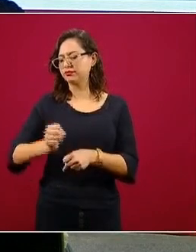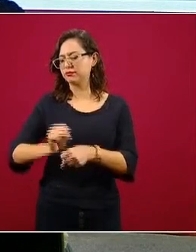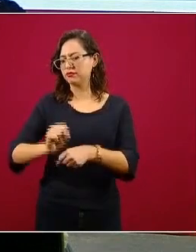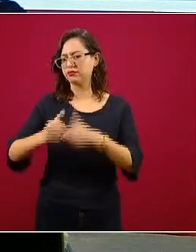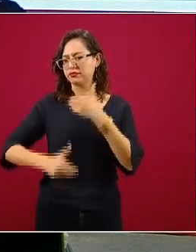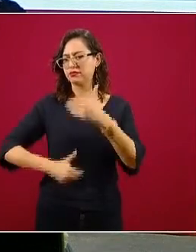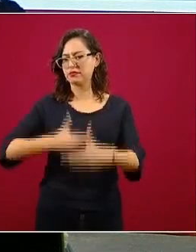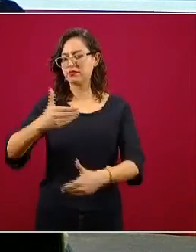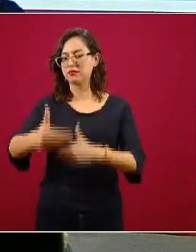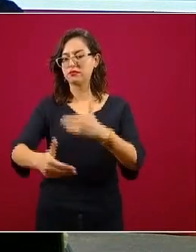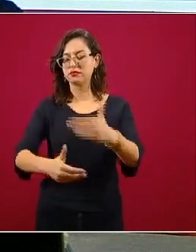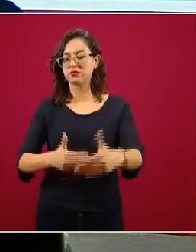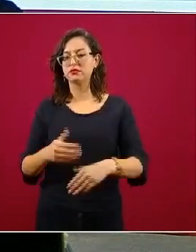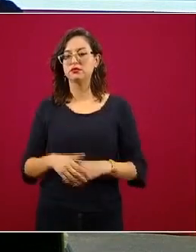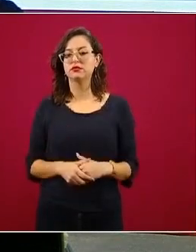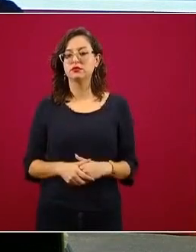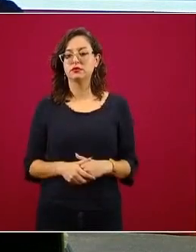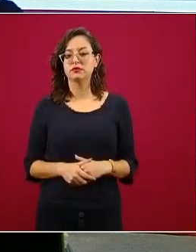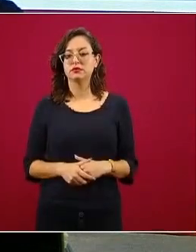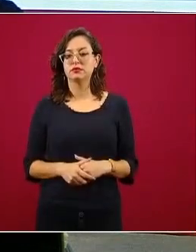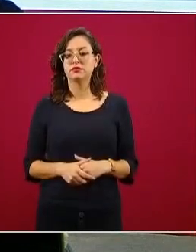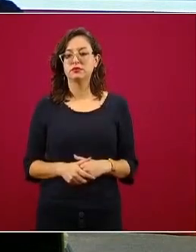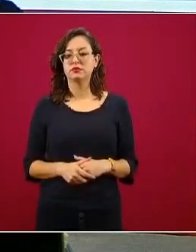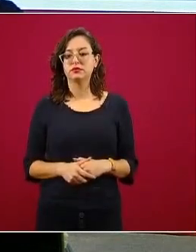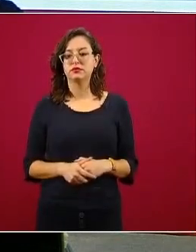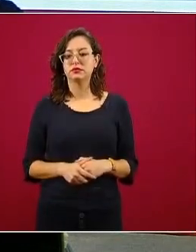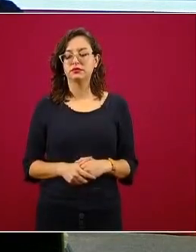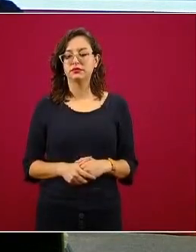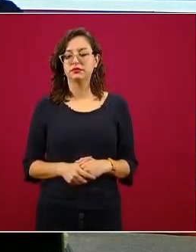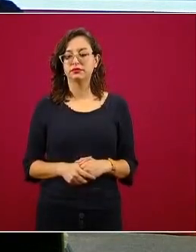etcétera. Se estabilizó,